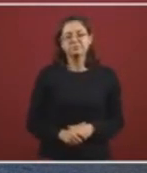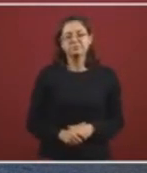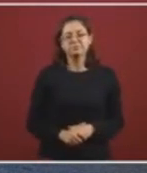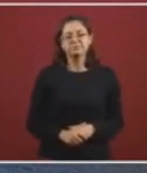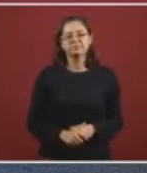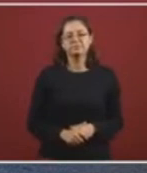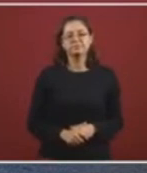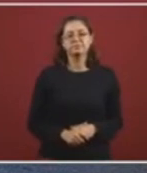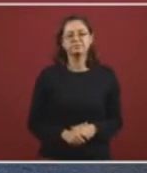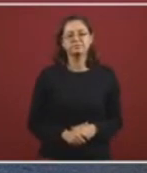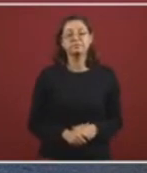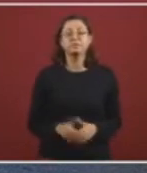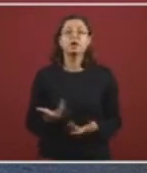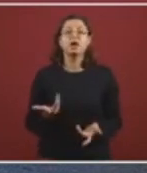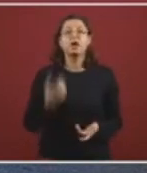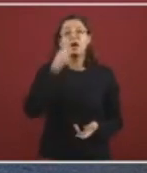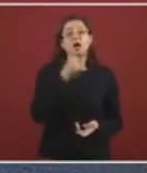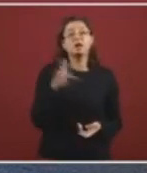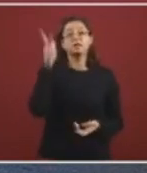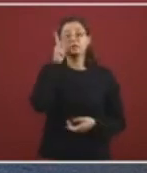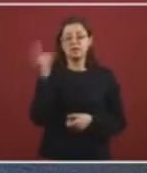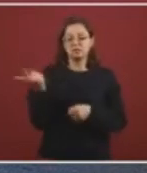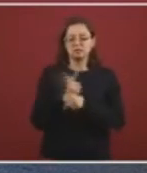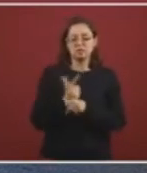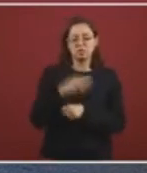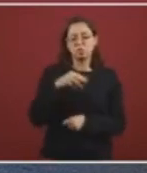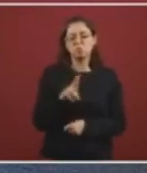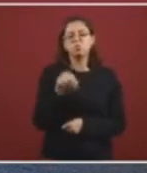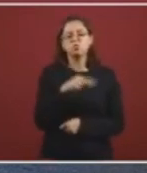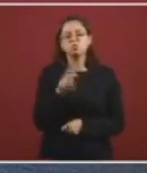escribió un artículo el licenciado Muñoz Ledo en el Universal,